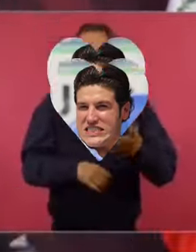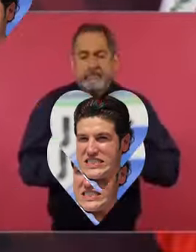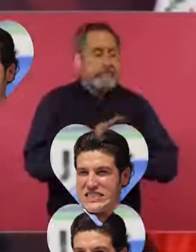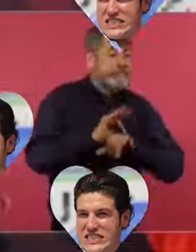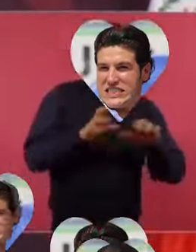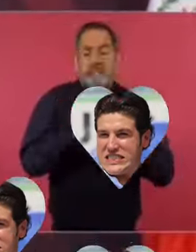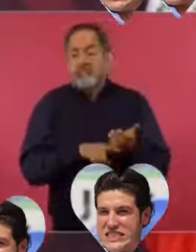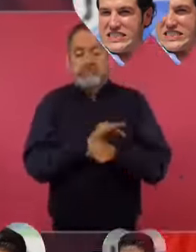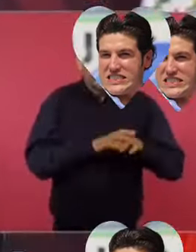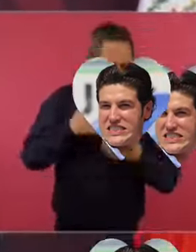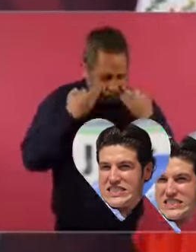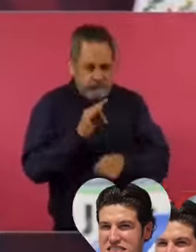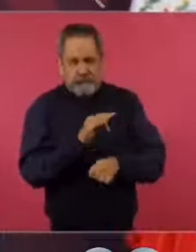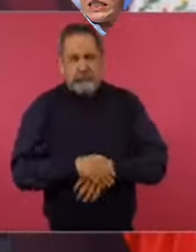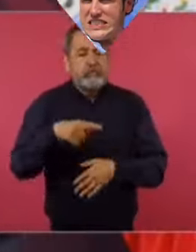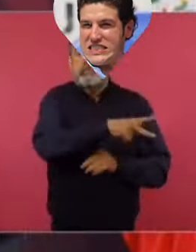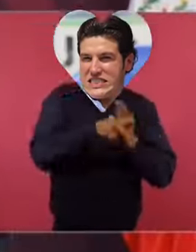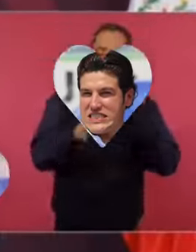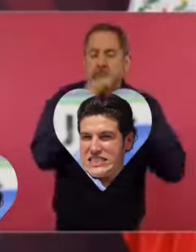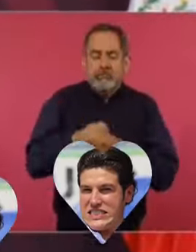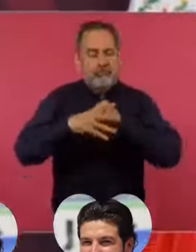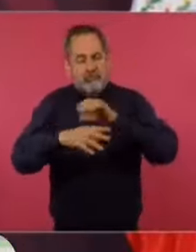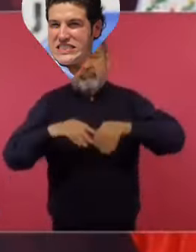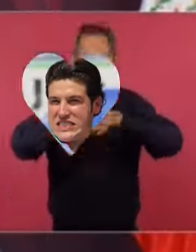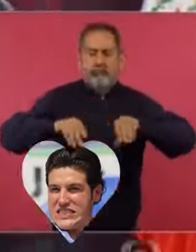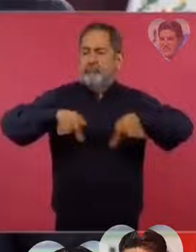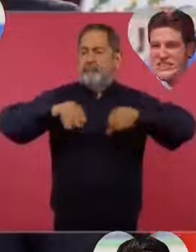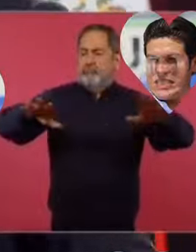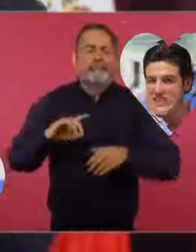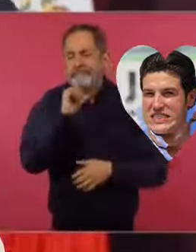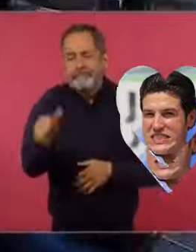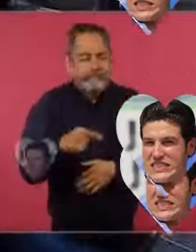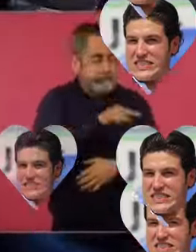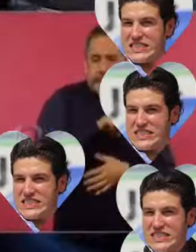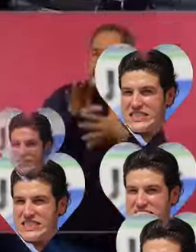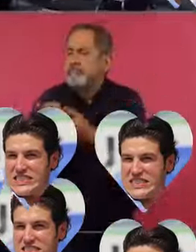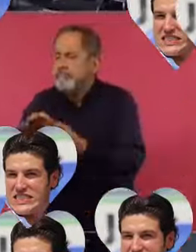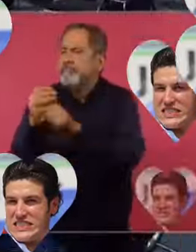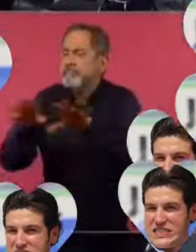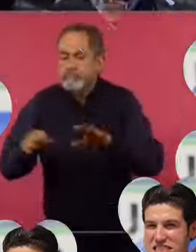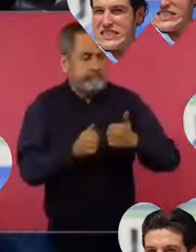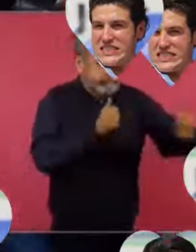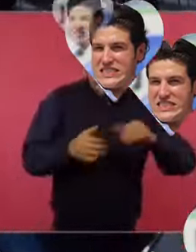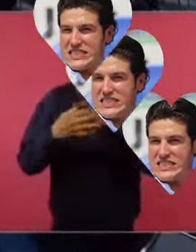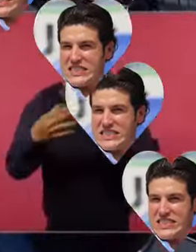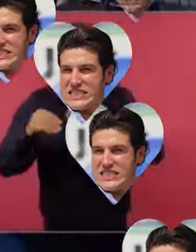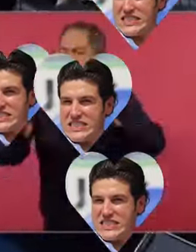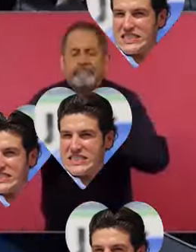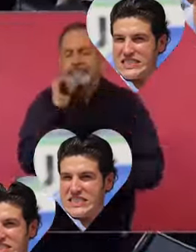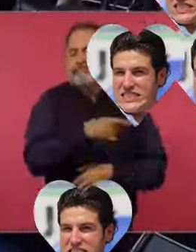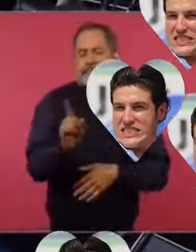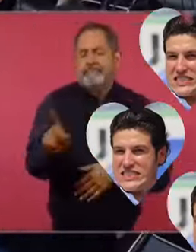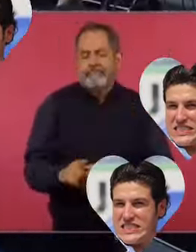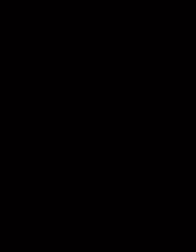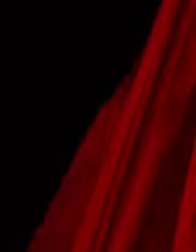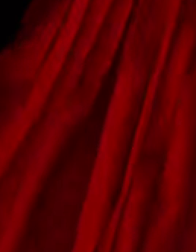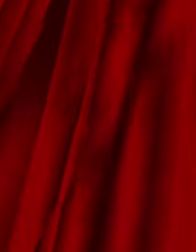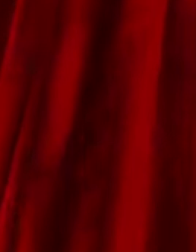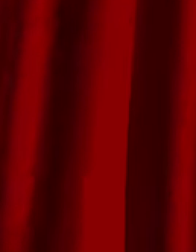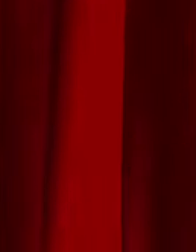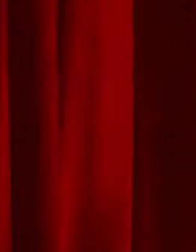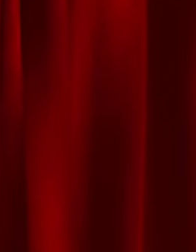intereses. No es un periodismo objetivo, profesional, que esté cerca del pueblo y distante del poder económico o del poder político.